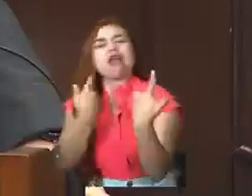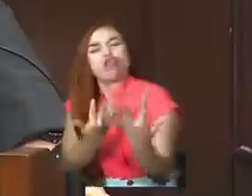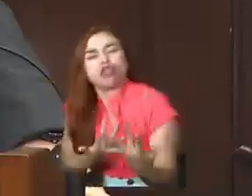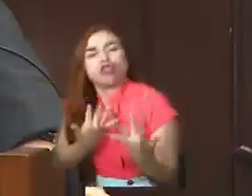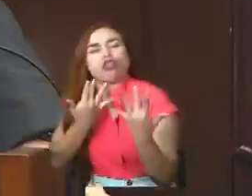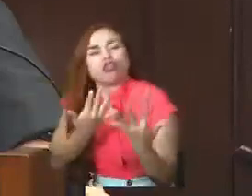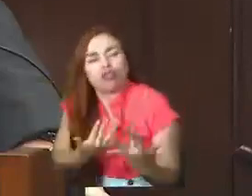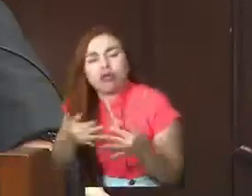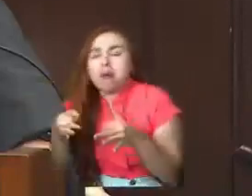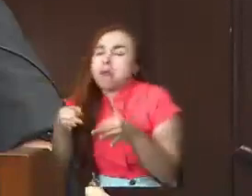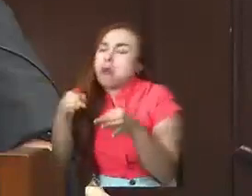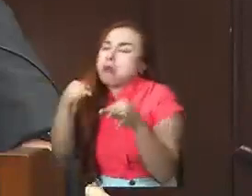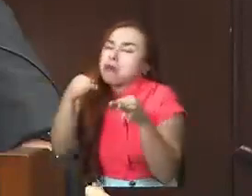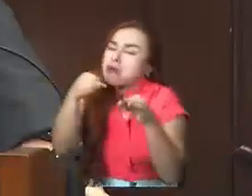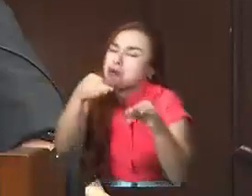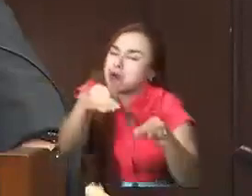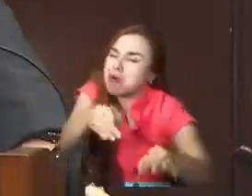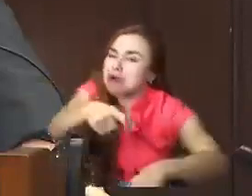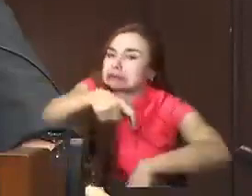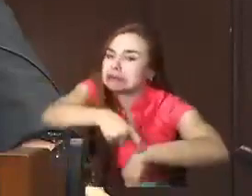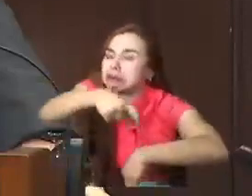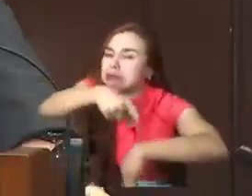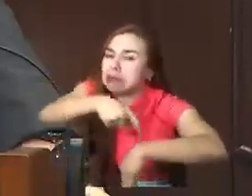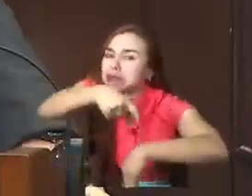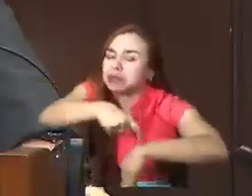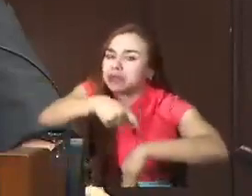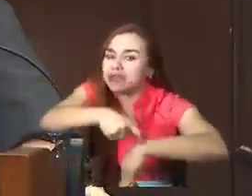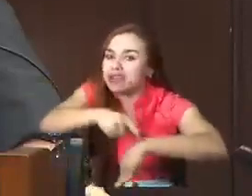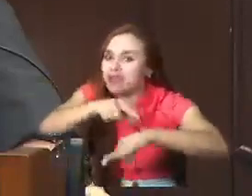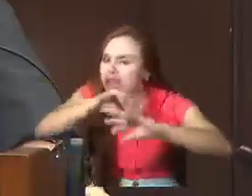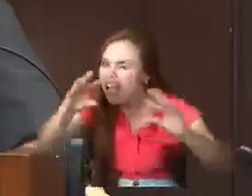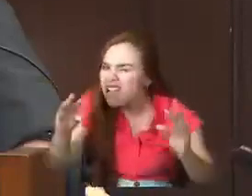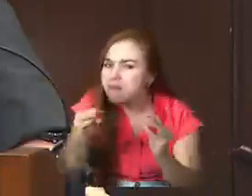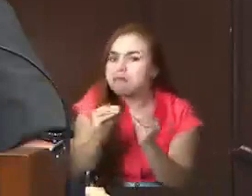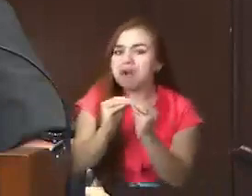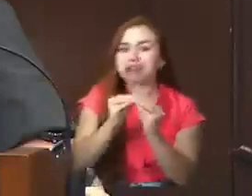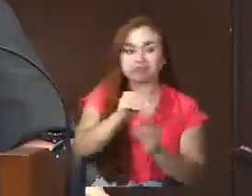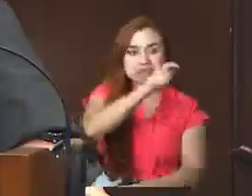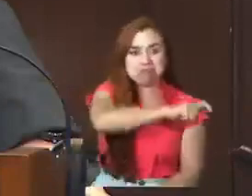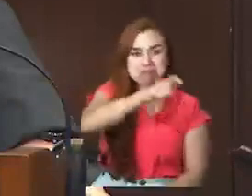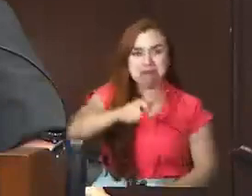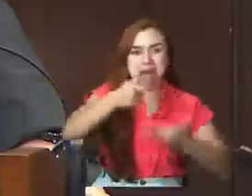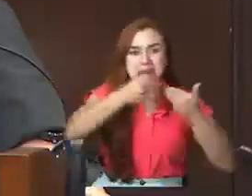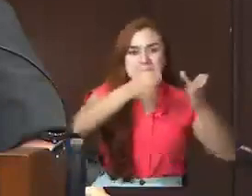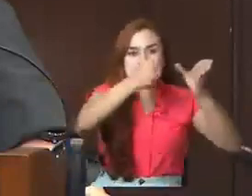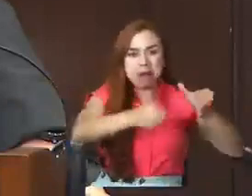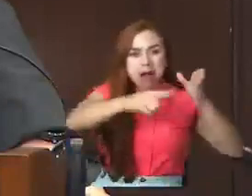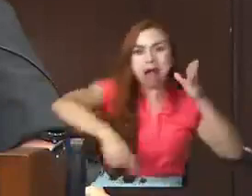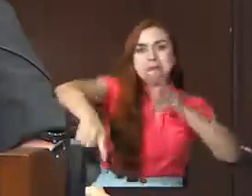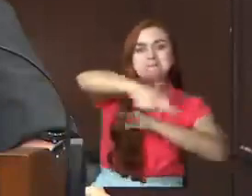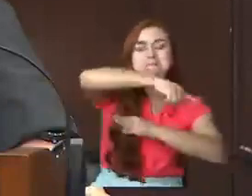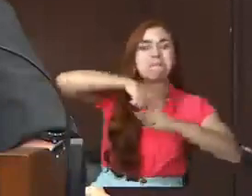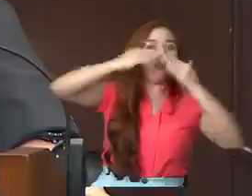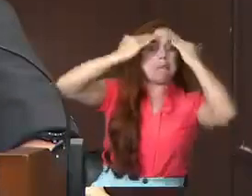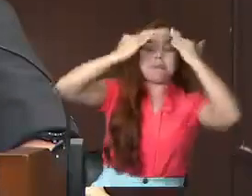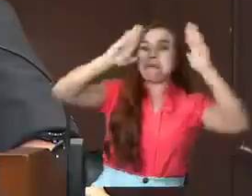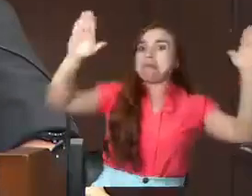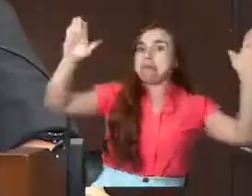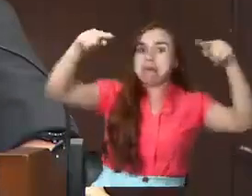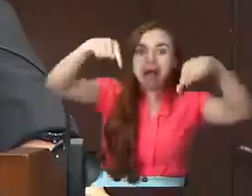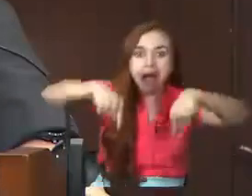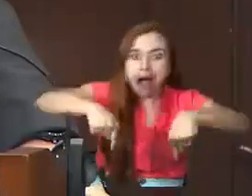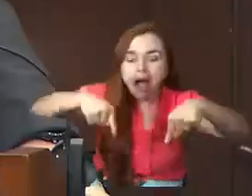aunado al desconocimiento de la sociedad panameña, incluso de este órgano legislativo,